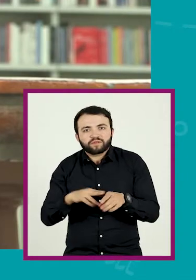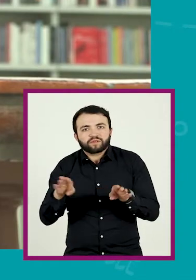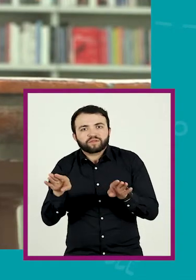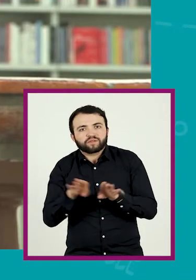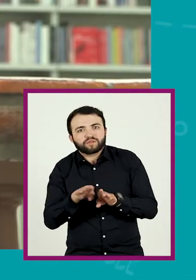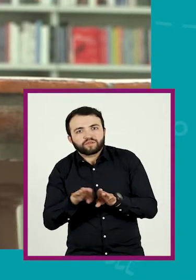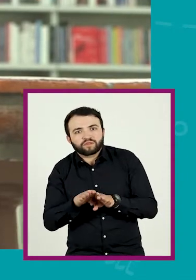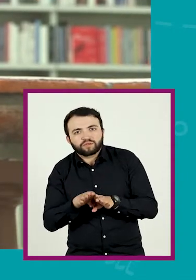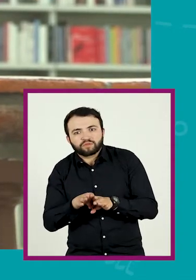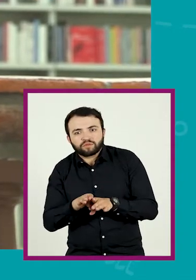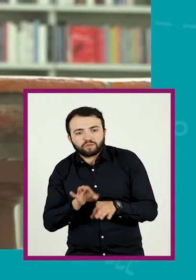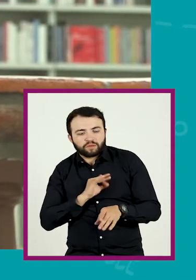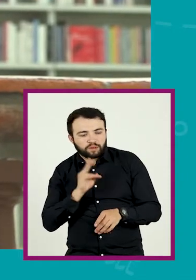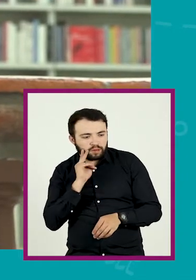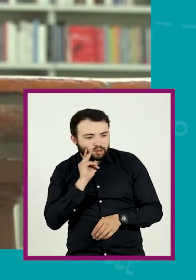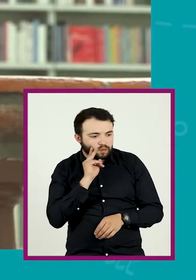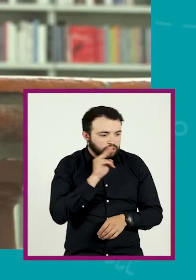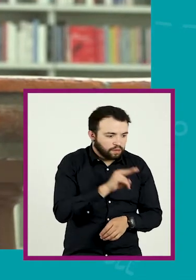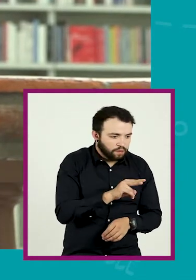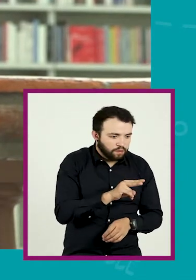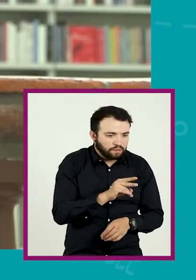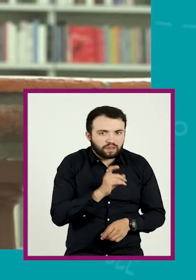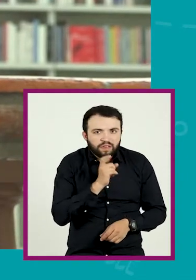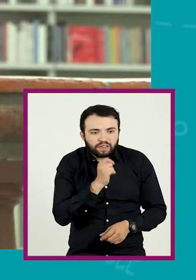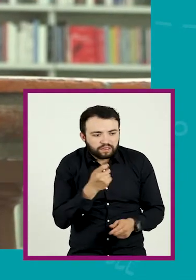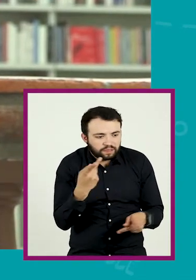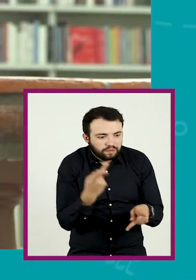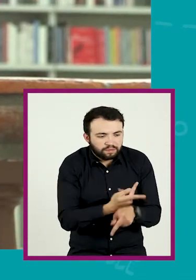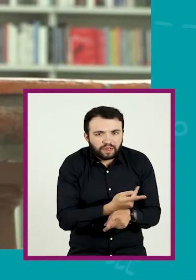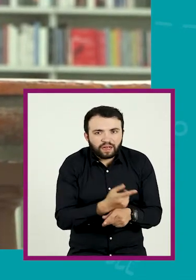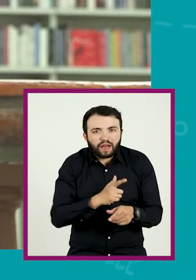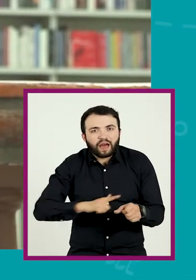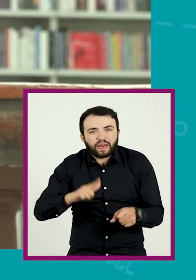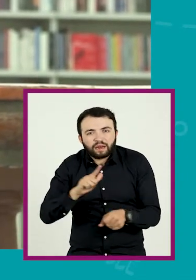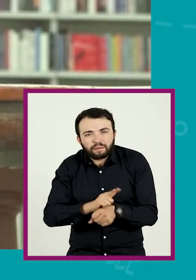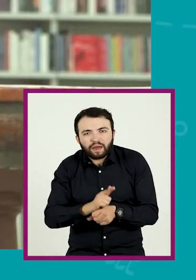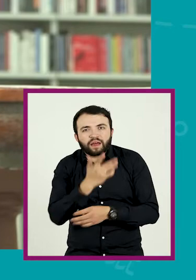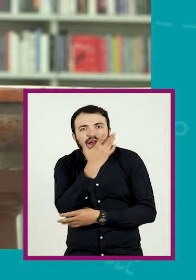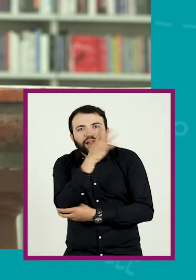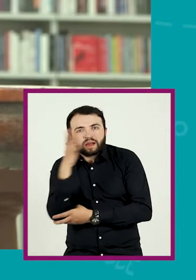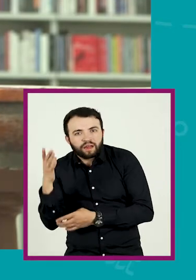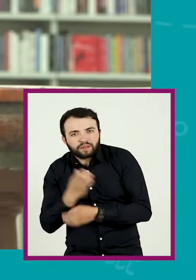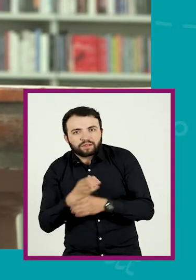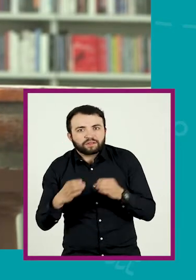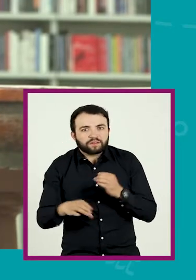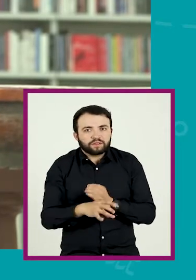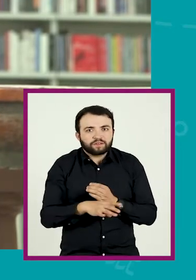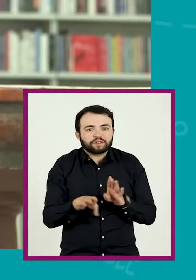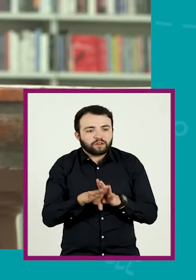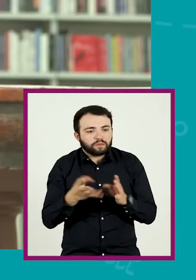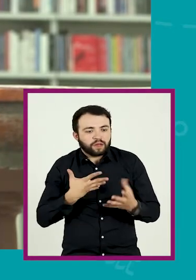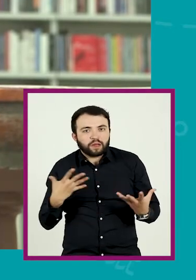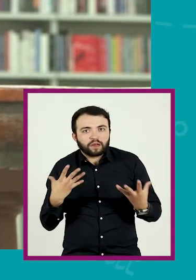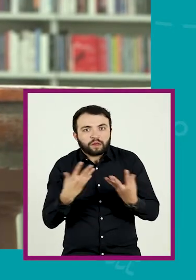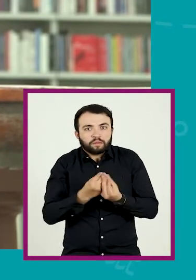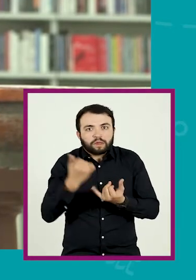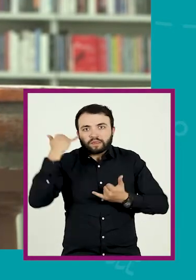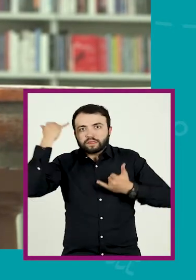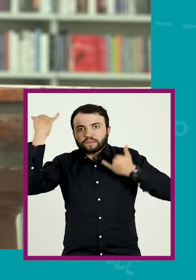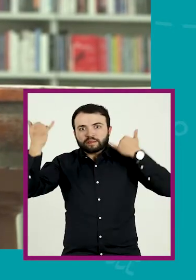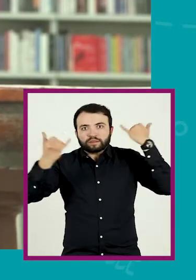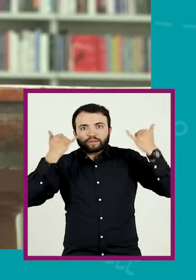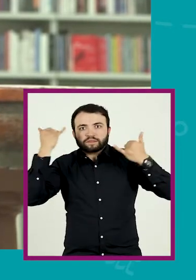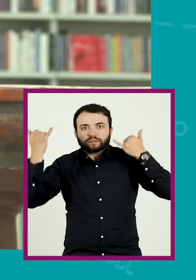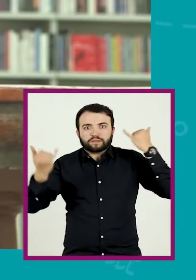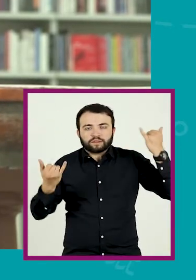del ejercicio de la lógica, de la deducción, porque tenemos las herramientas para ello. Tenemos un conjunto